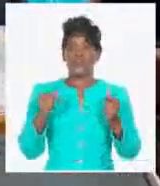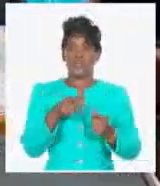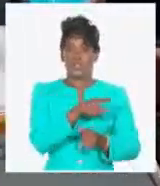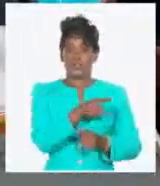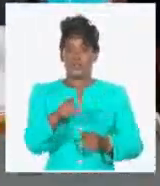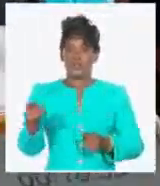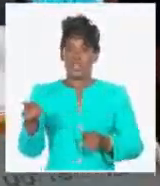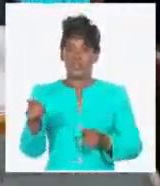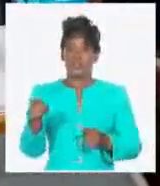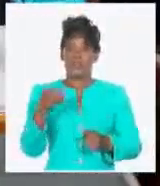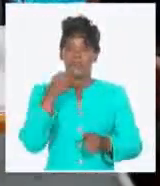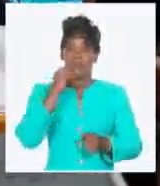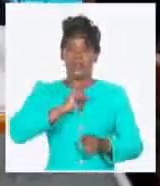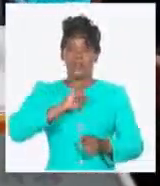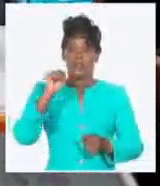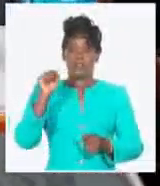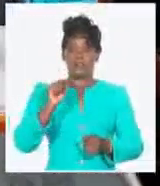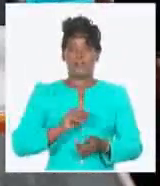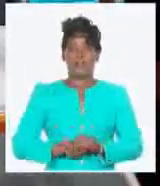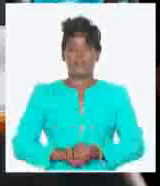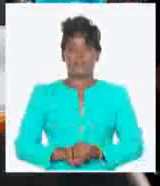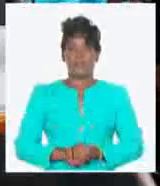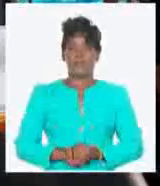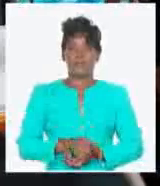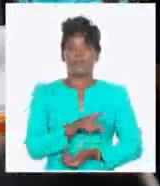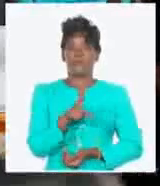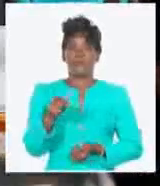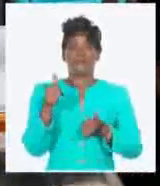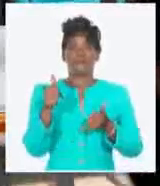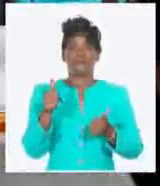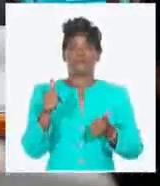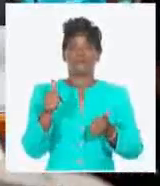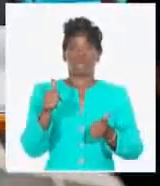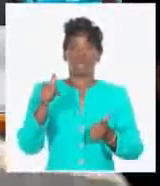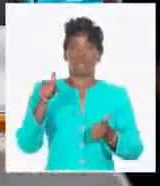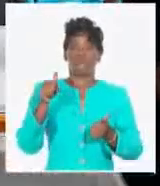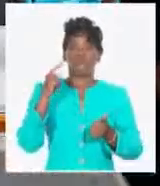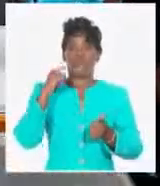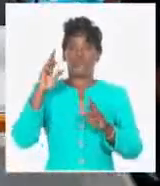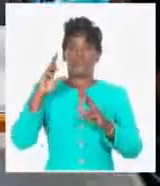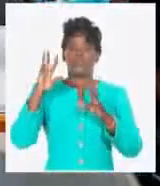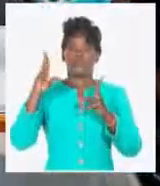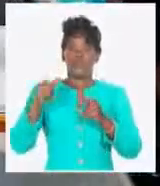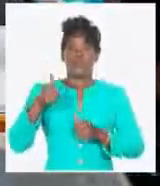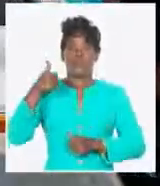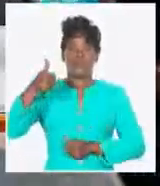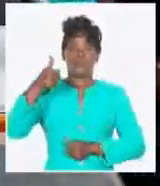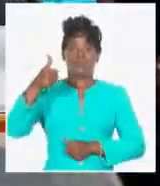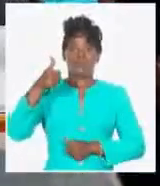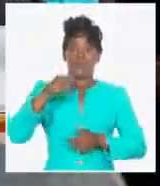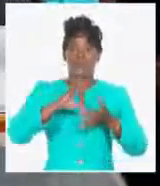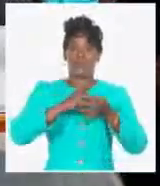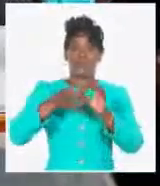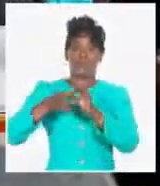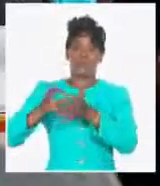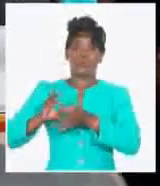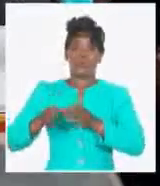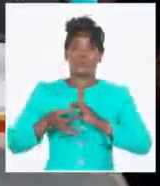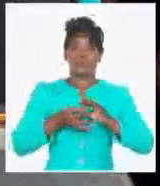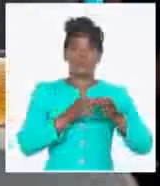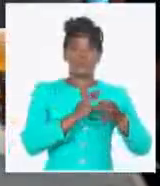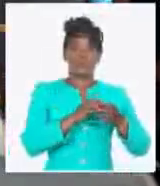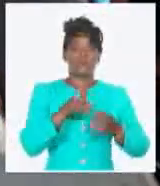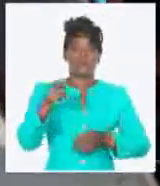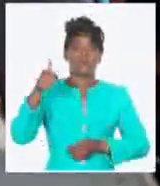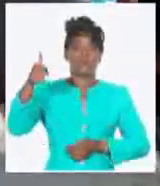atletas cubanos aquí por la calificación por los Juegos Olímpicos París